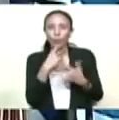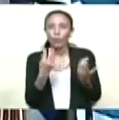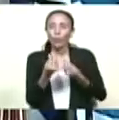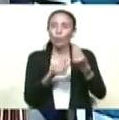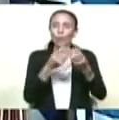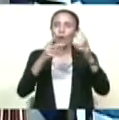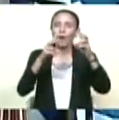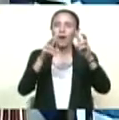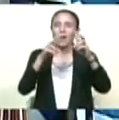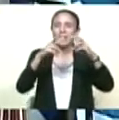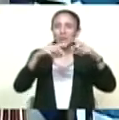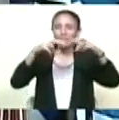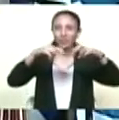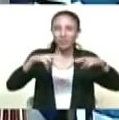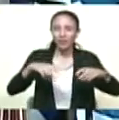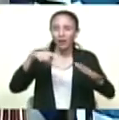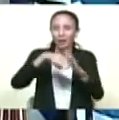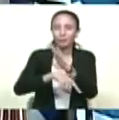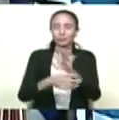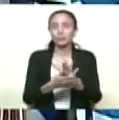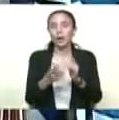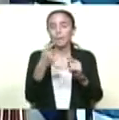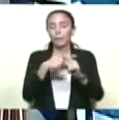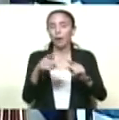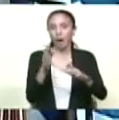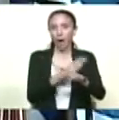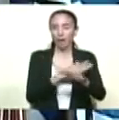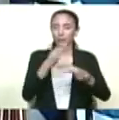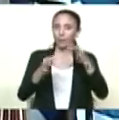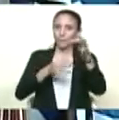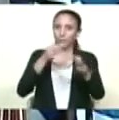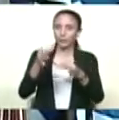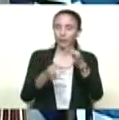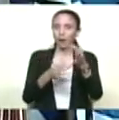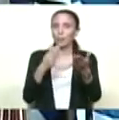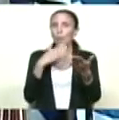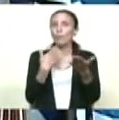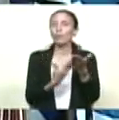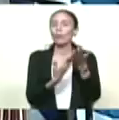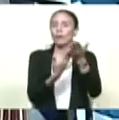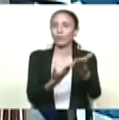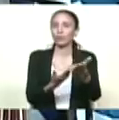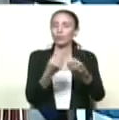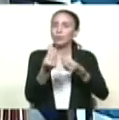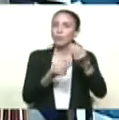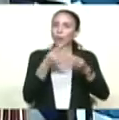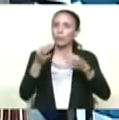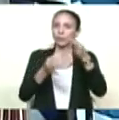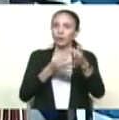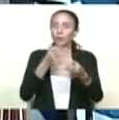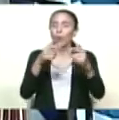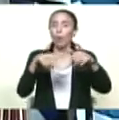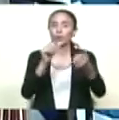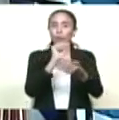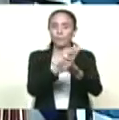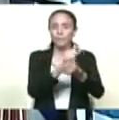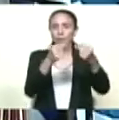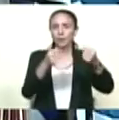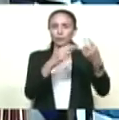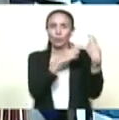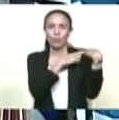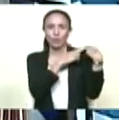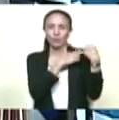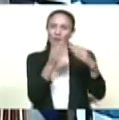extorsionarlos como ocurrió con pruebas suficientes declaradas por muchos de esos gerentes hoy privados de libertad